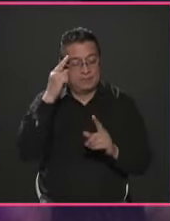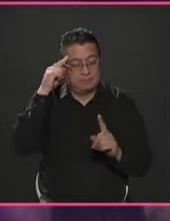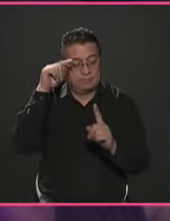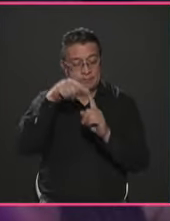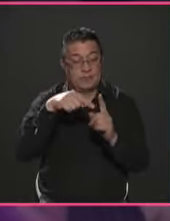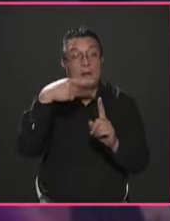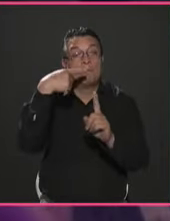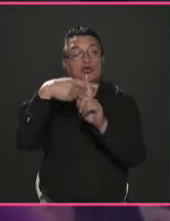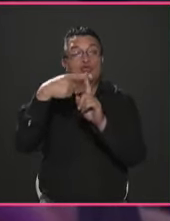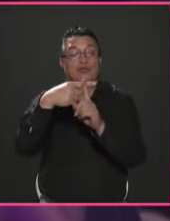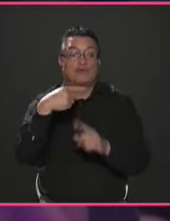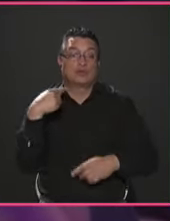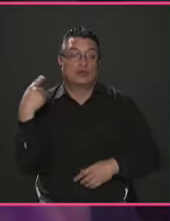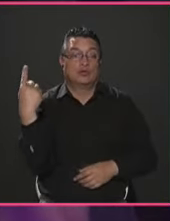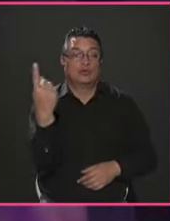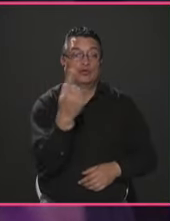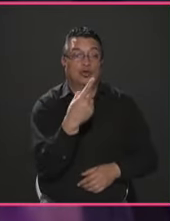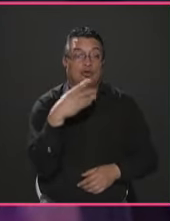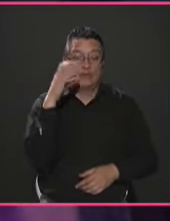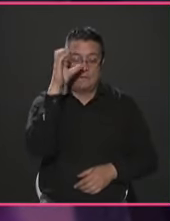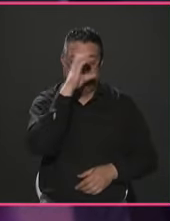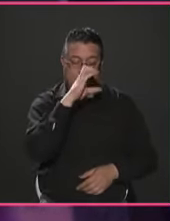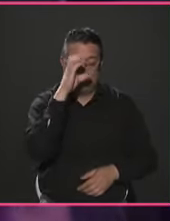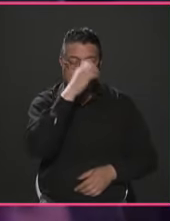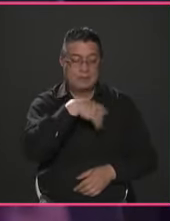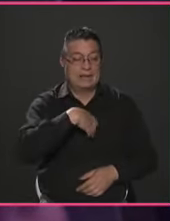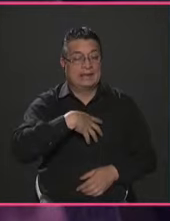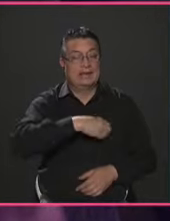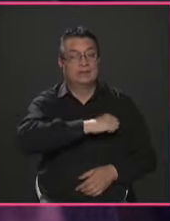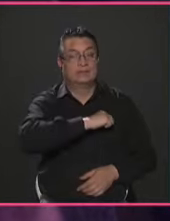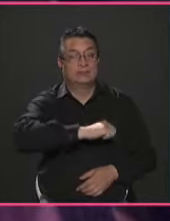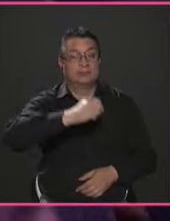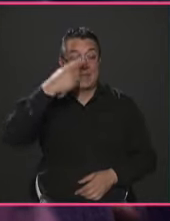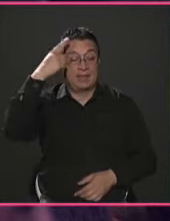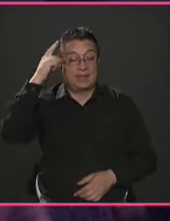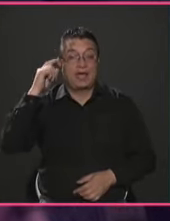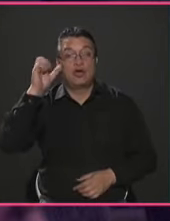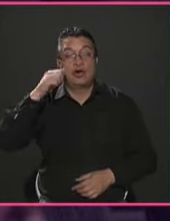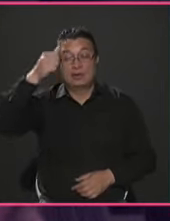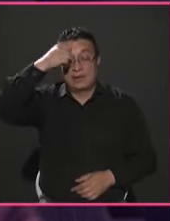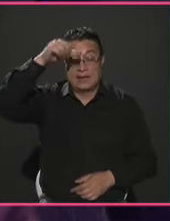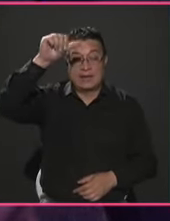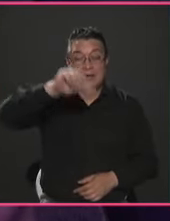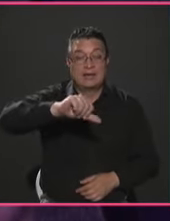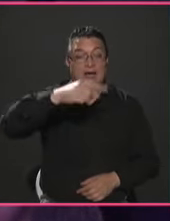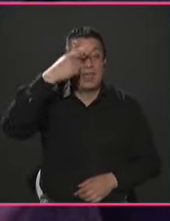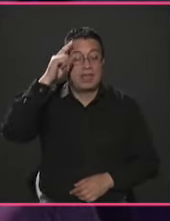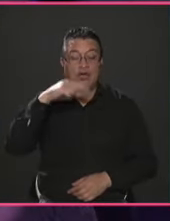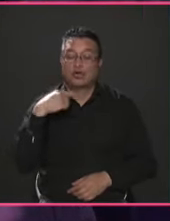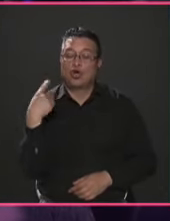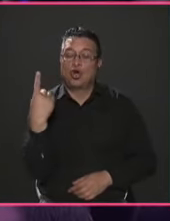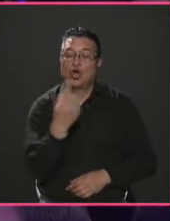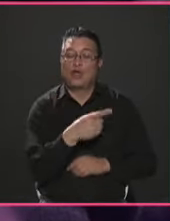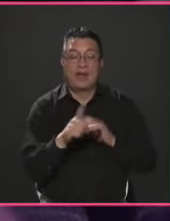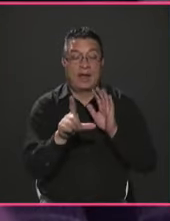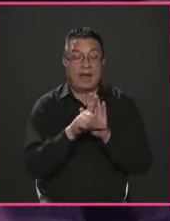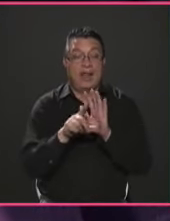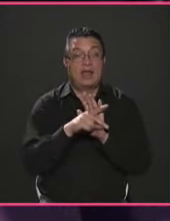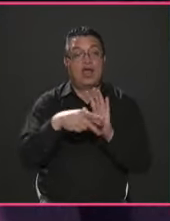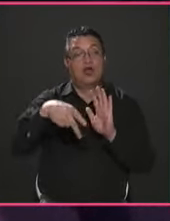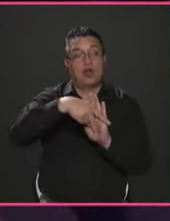a un bien mayor que se debe Buscar que se debe evitar un daño o que se debe castigar un daño todas las leyes son normativas todas las leyes